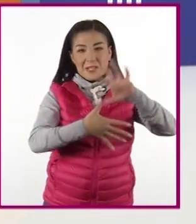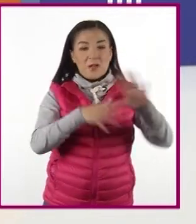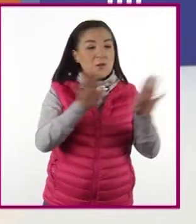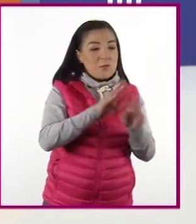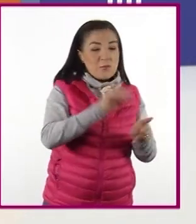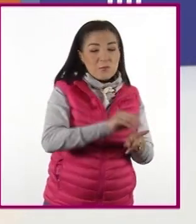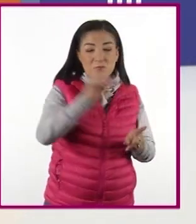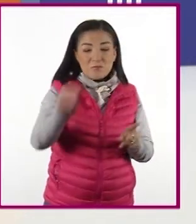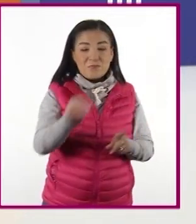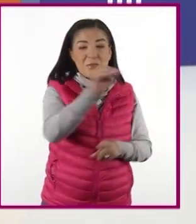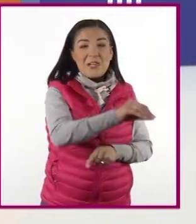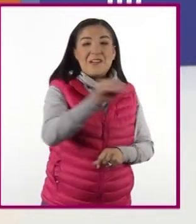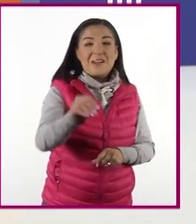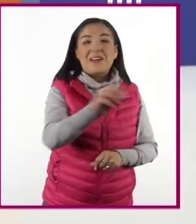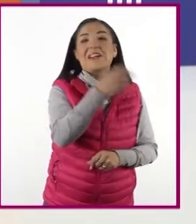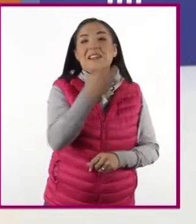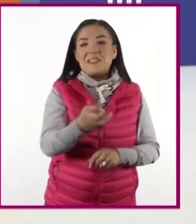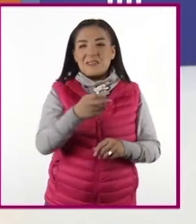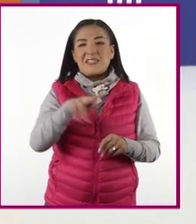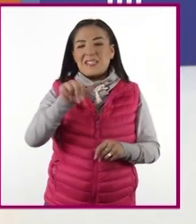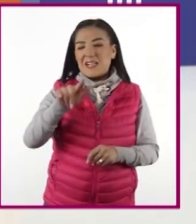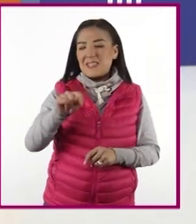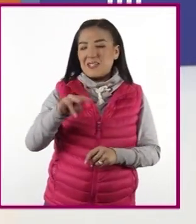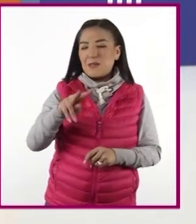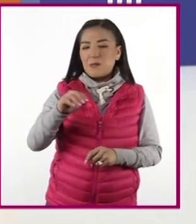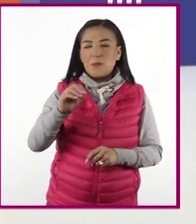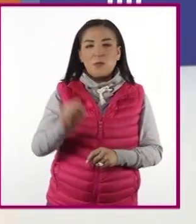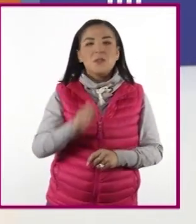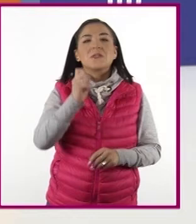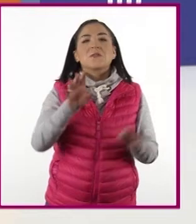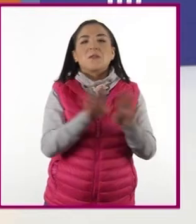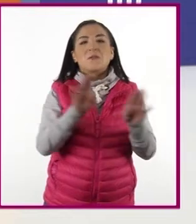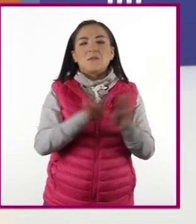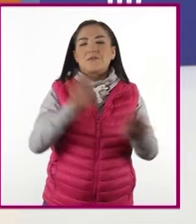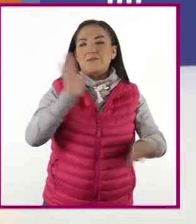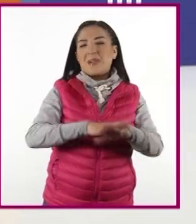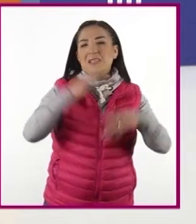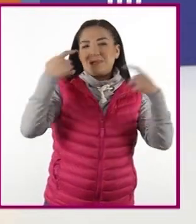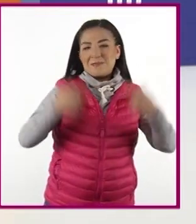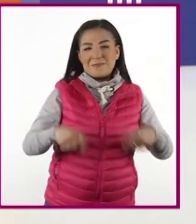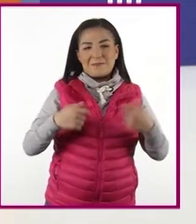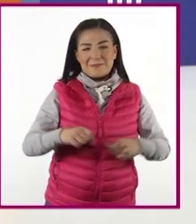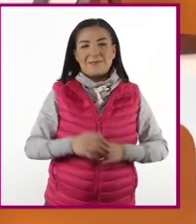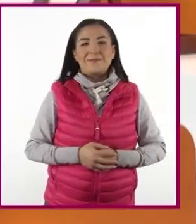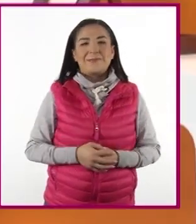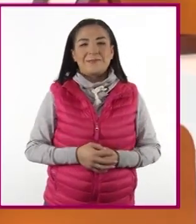los nativos de estas oportunidades de ingreso y prestigio. Hasta aquí la cita.